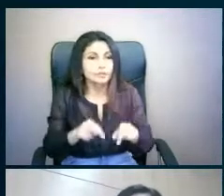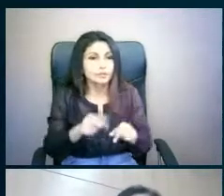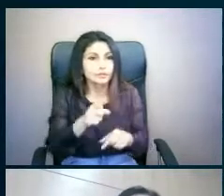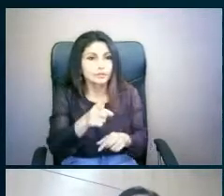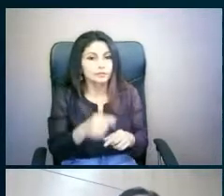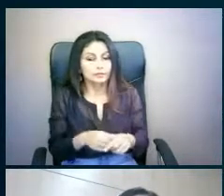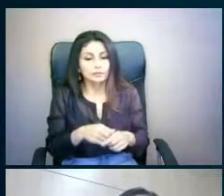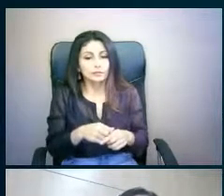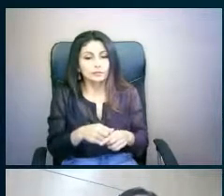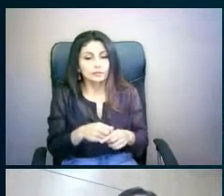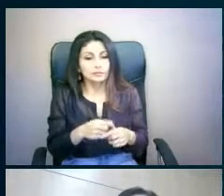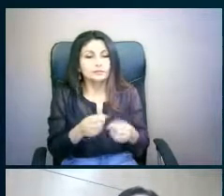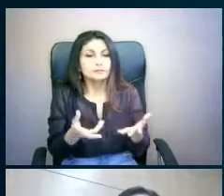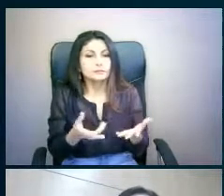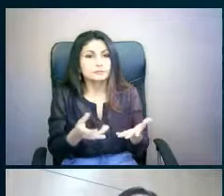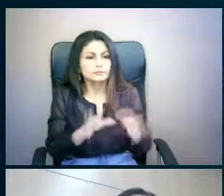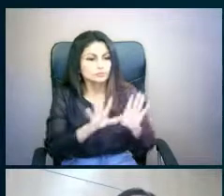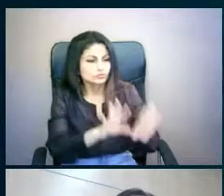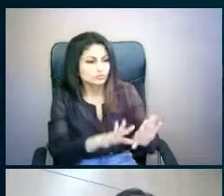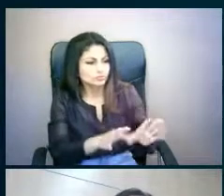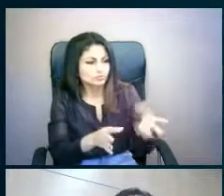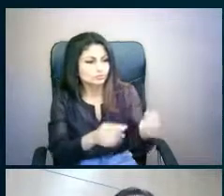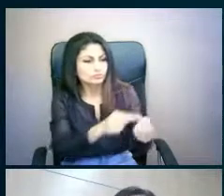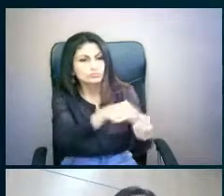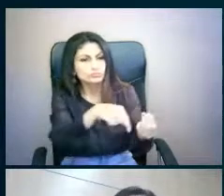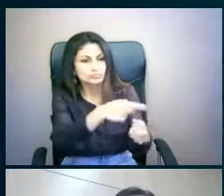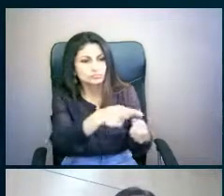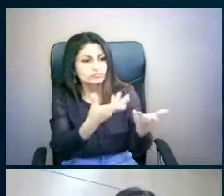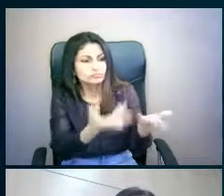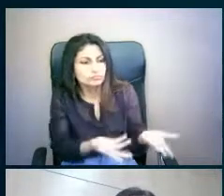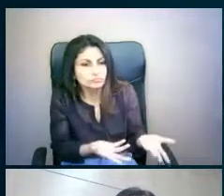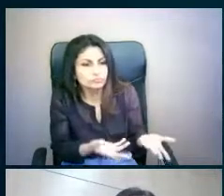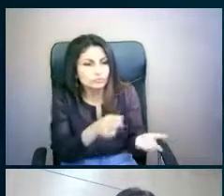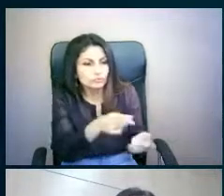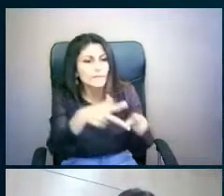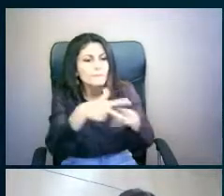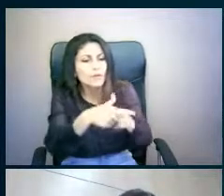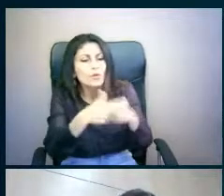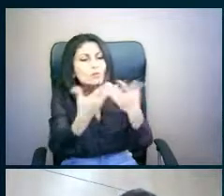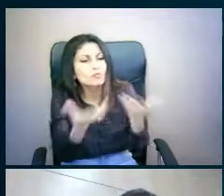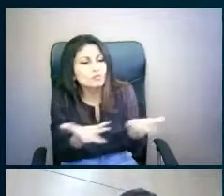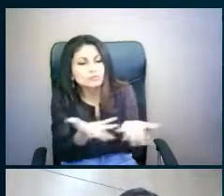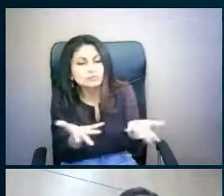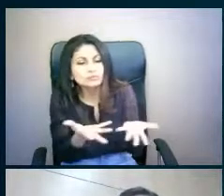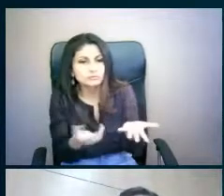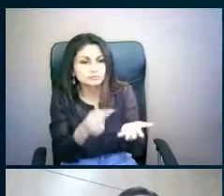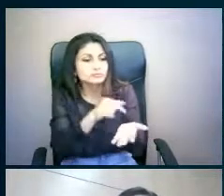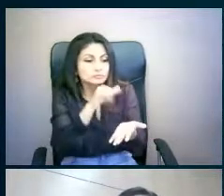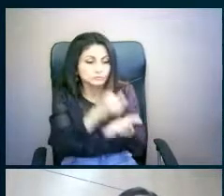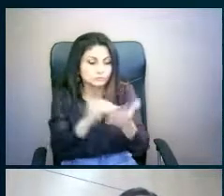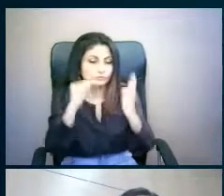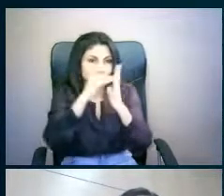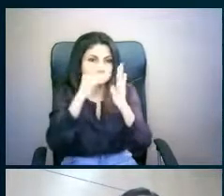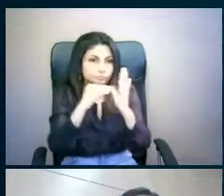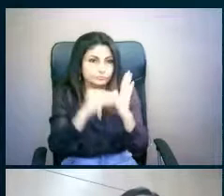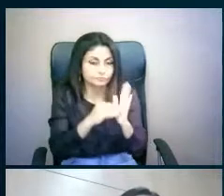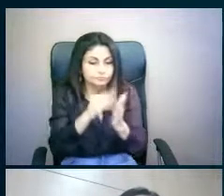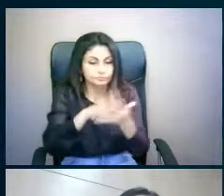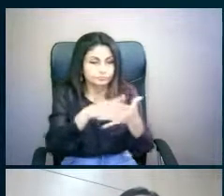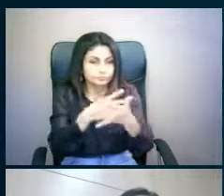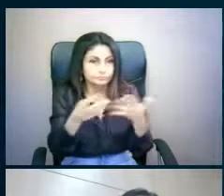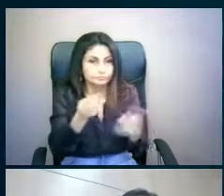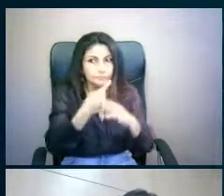que operó y el circuito en el que se dio esa interrupción. Otra de las tablas